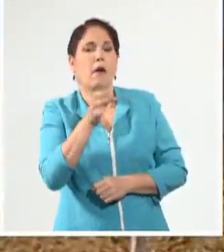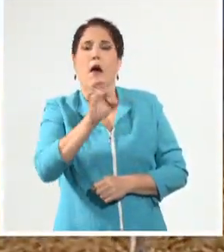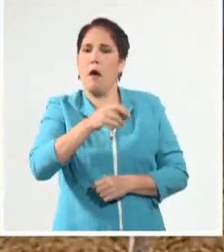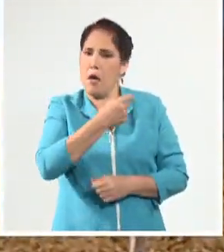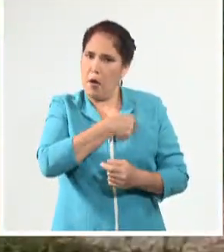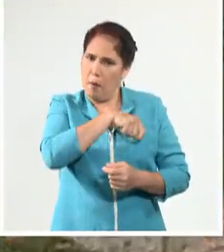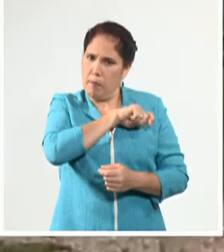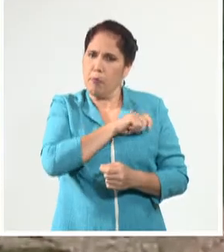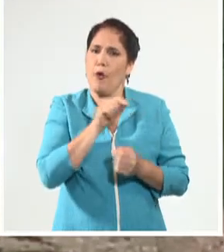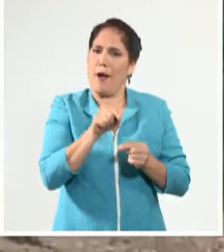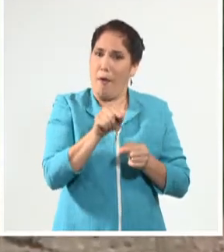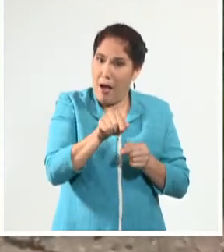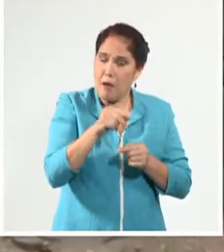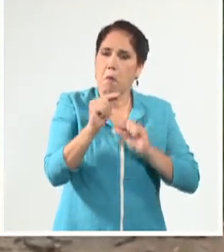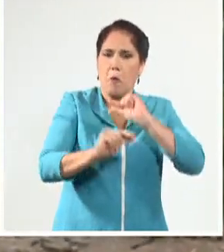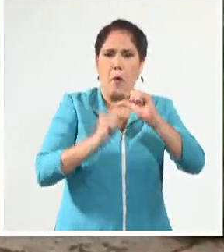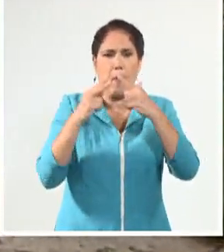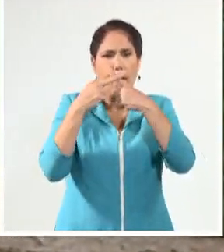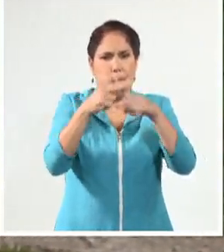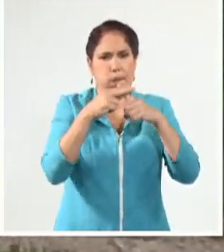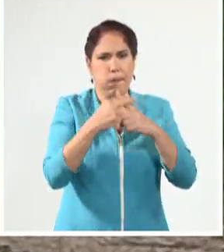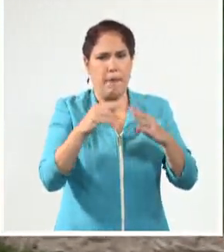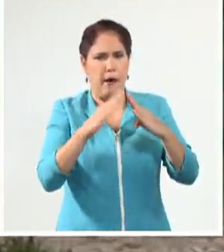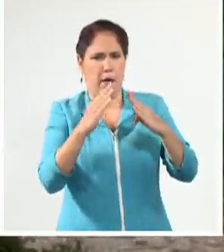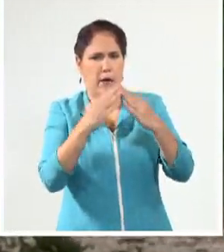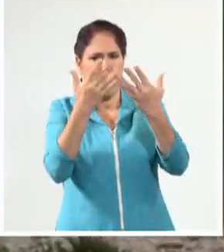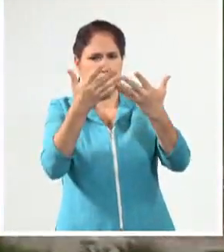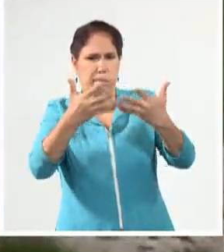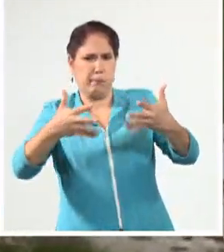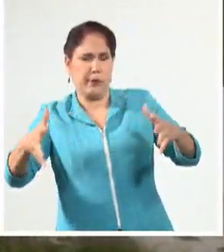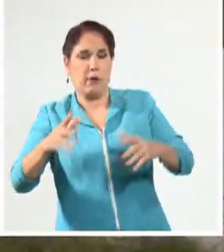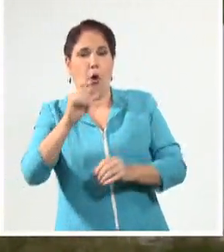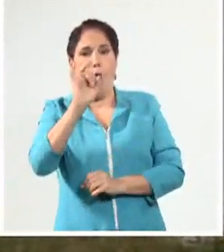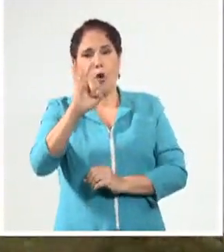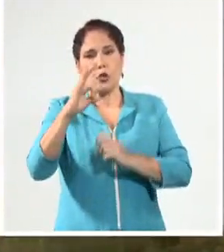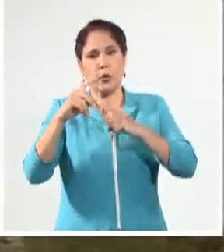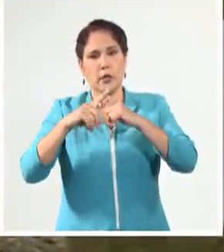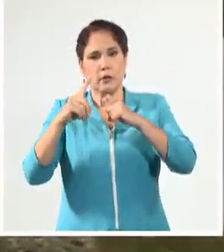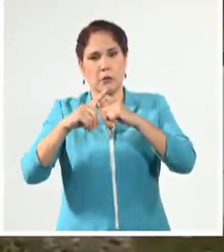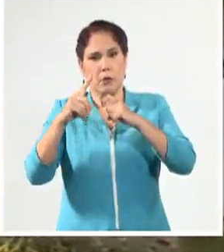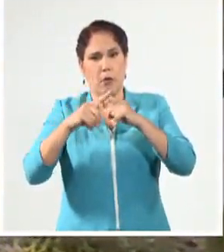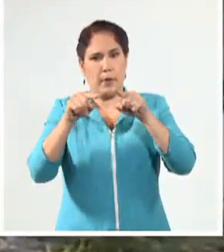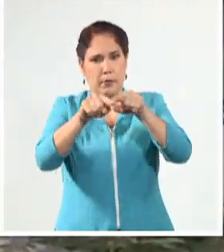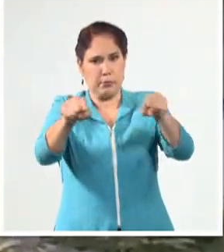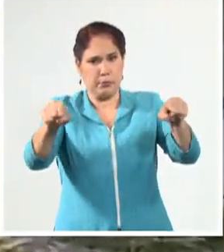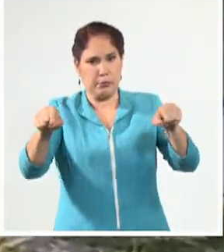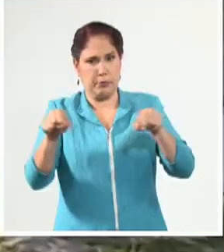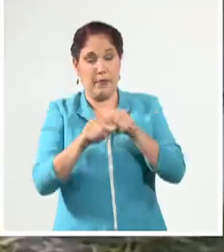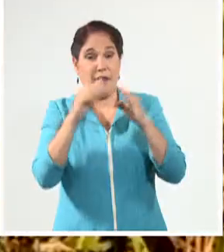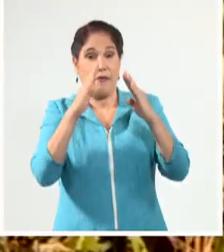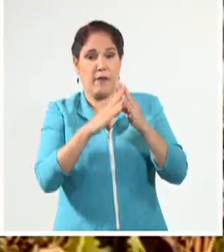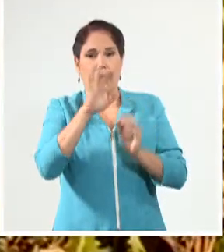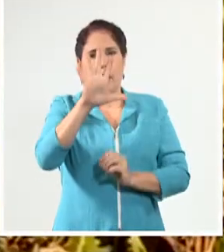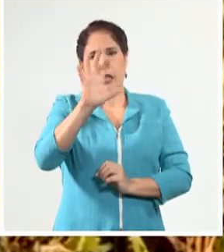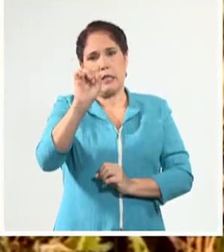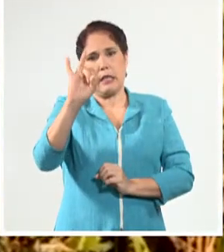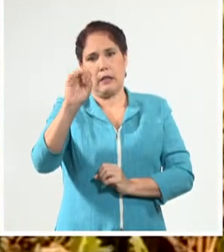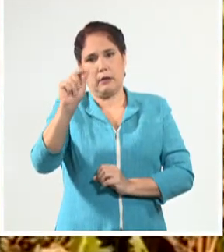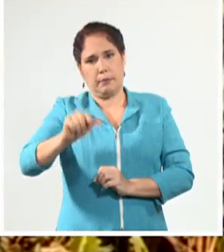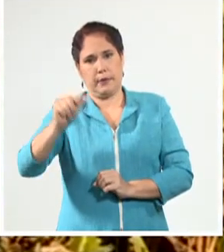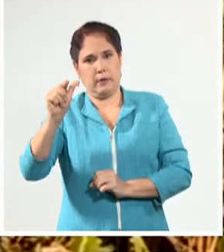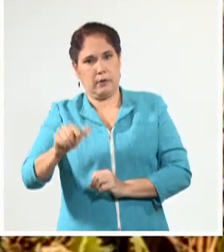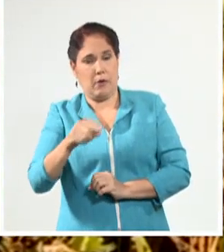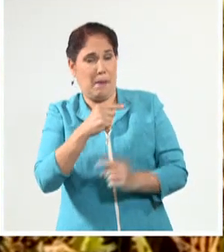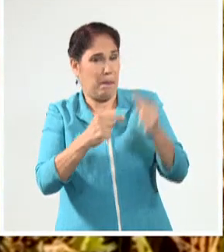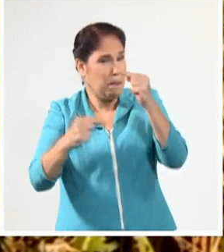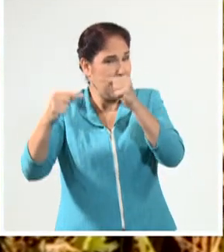la situación actual de este asentamiento que tiene una extensión territorial de unos 8 kilómetros cuadrados y donde viven 570 personas dedicadas